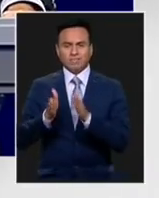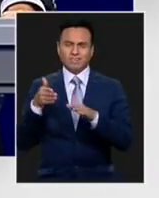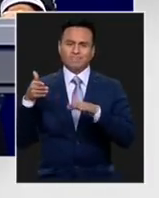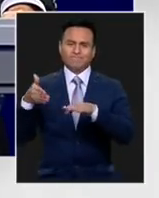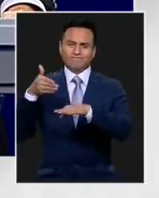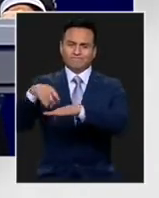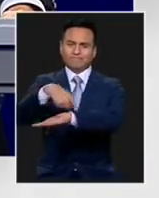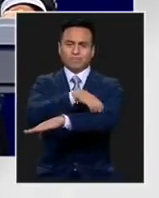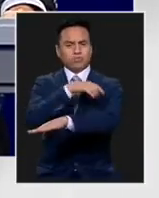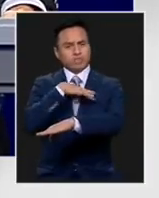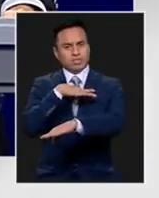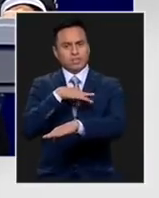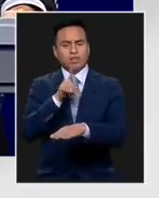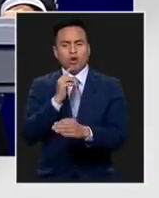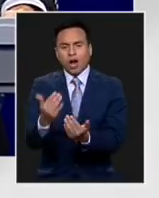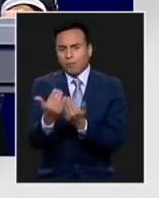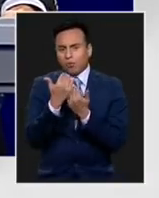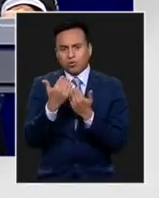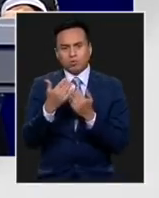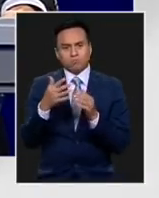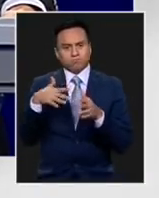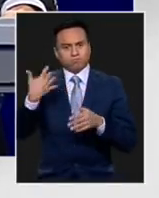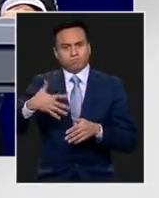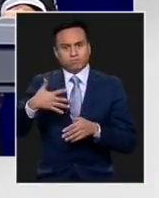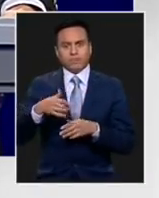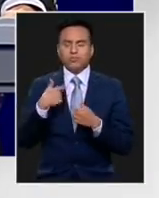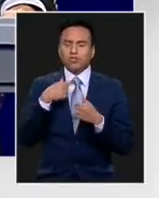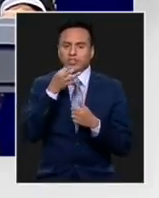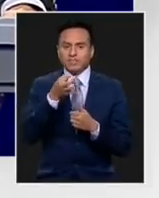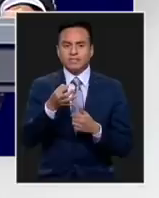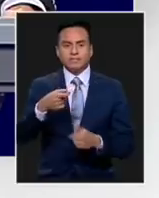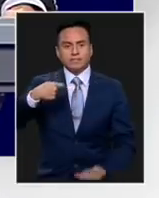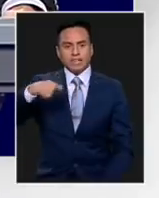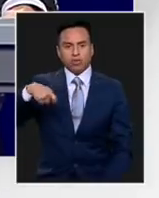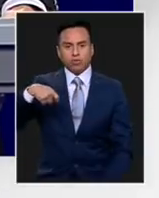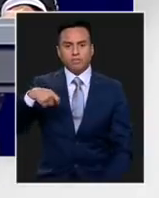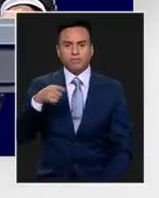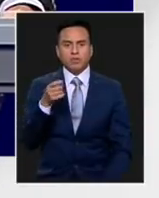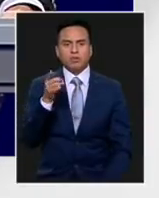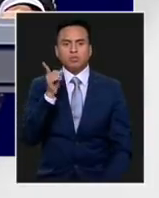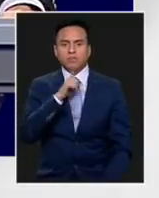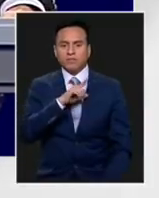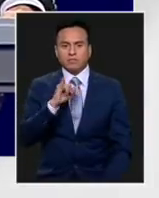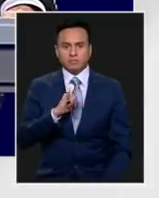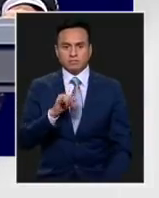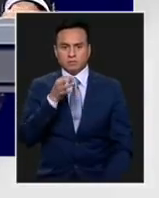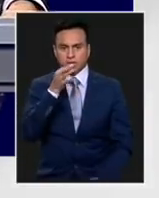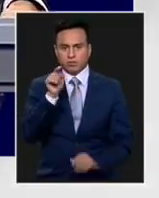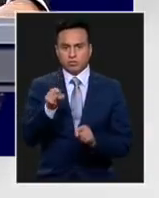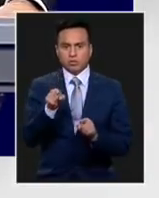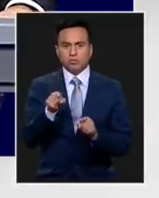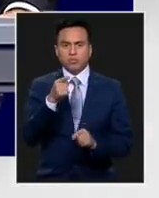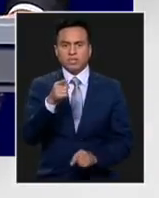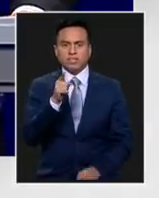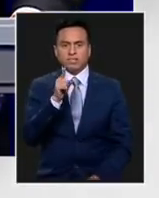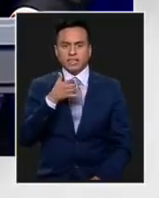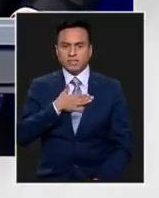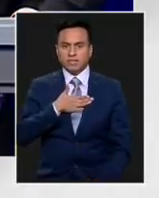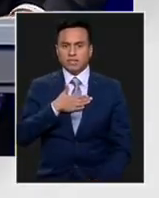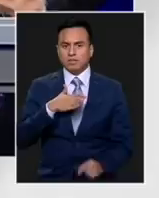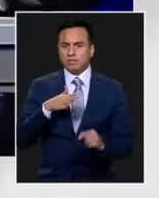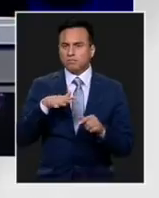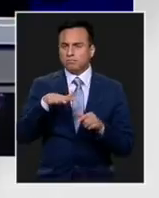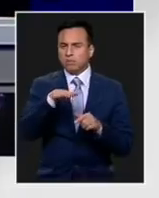todas las regiones de Chile y tengo un apoyo muy significativo. Por eso yo le quiero decir, senador, y es la última vez que me refiero a esto. Si usted quiere seguir en el